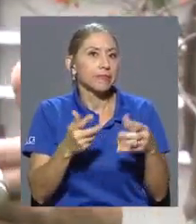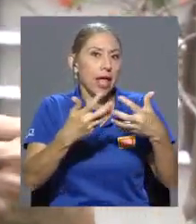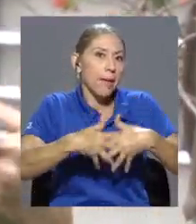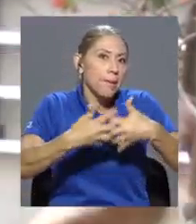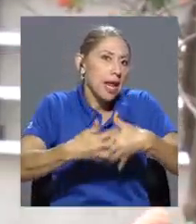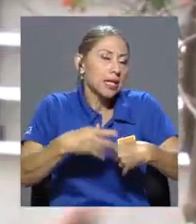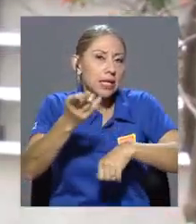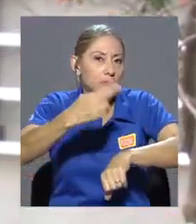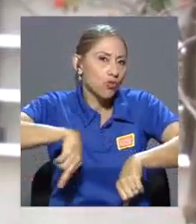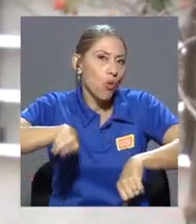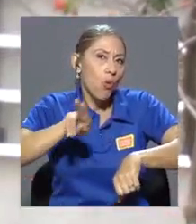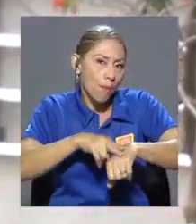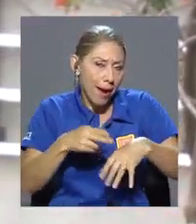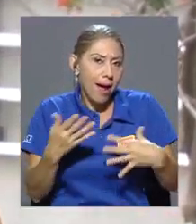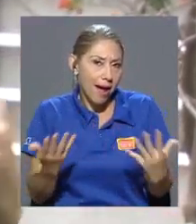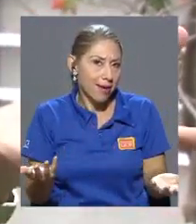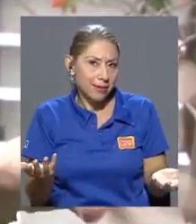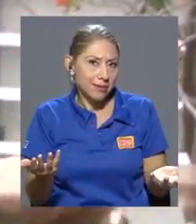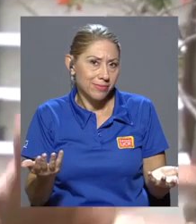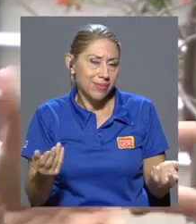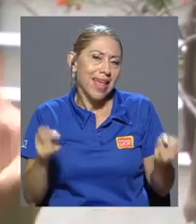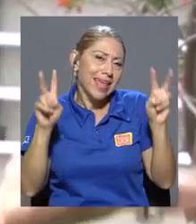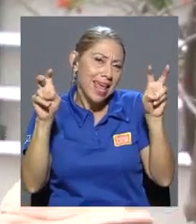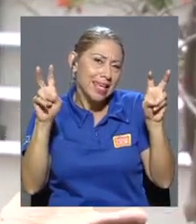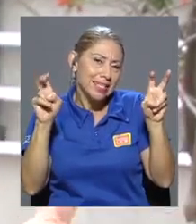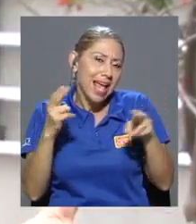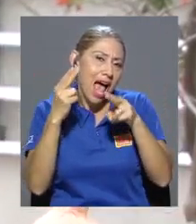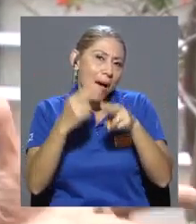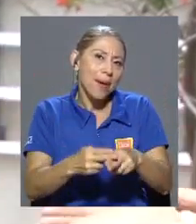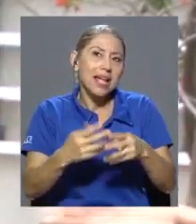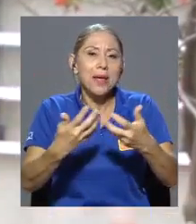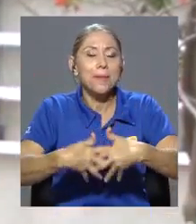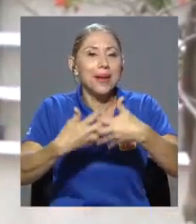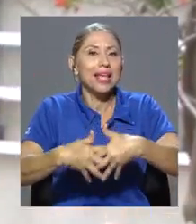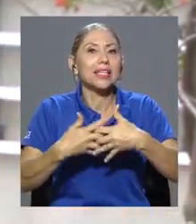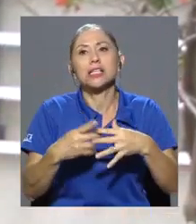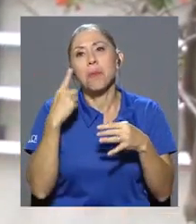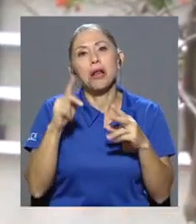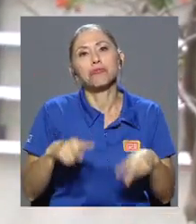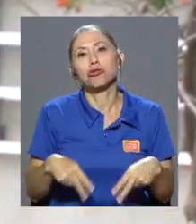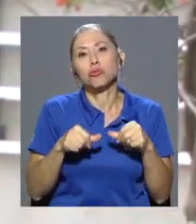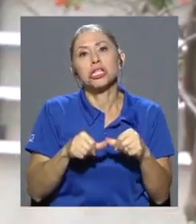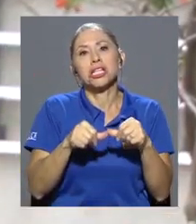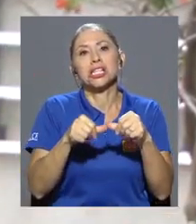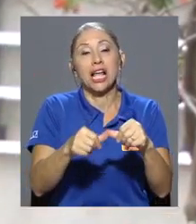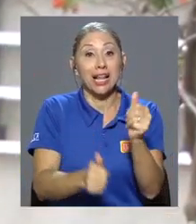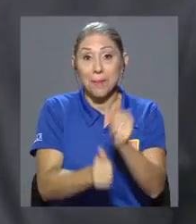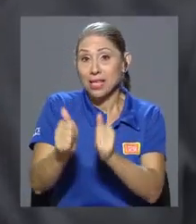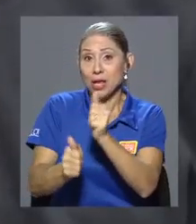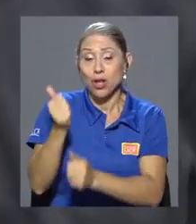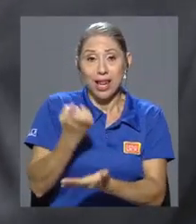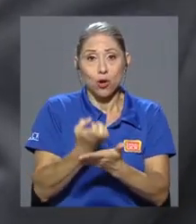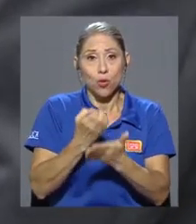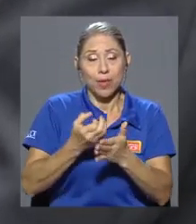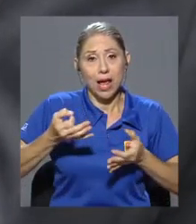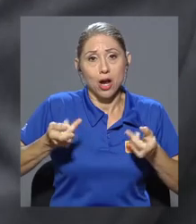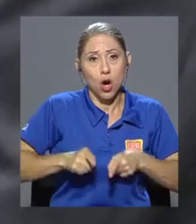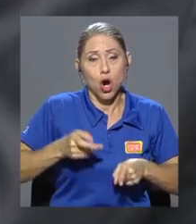empresas normales, digamos, que llaman de subsistencia, que son las que constituyen la mayoría de la economía